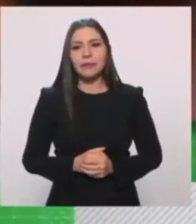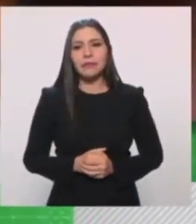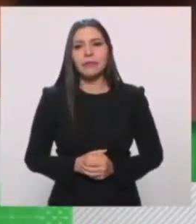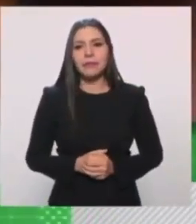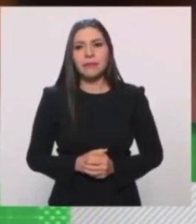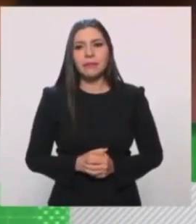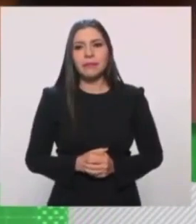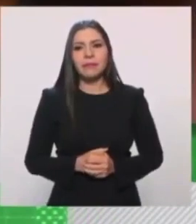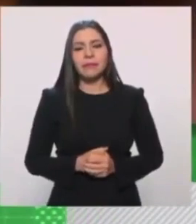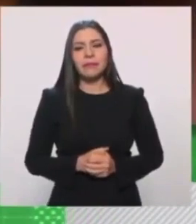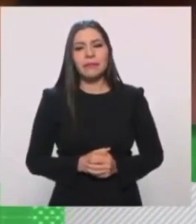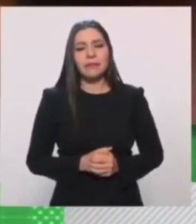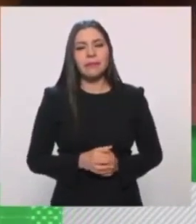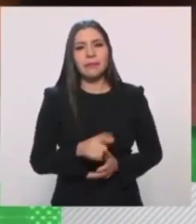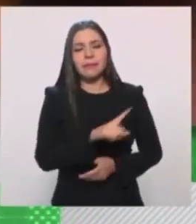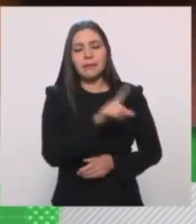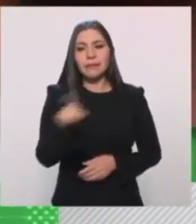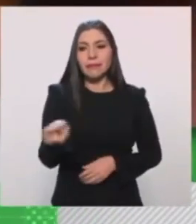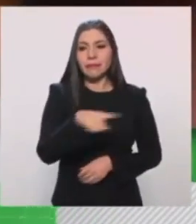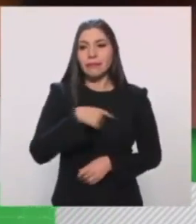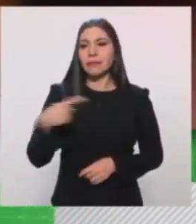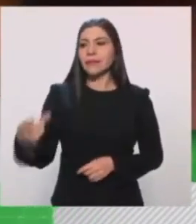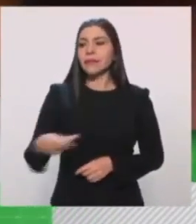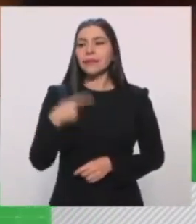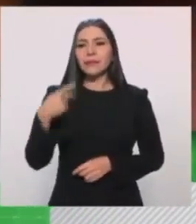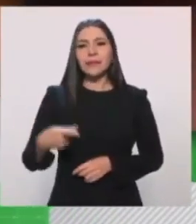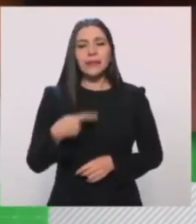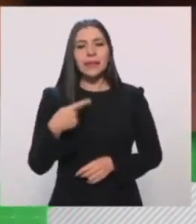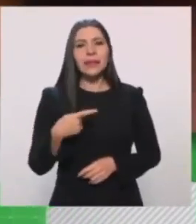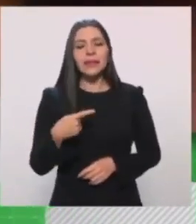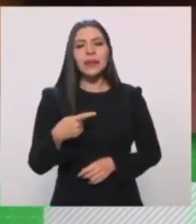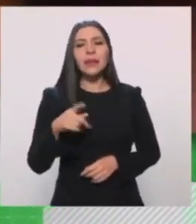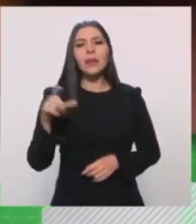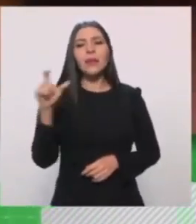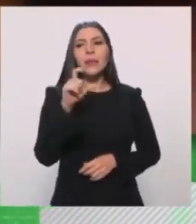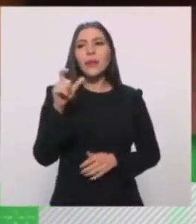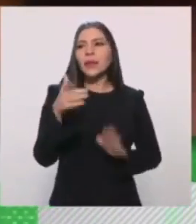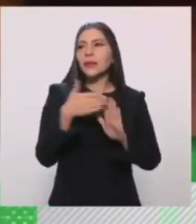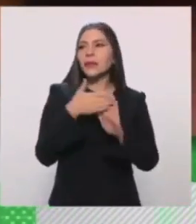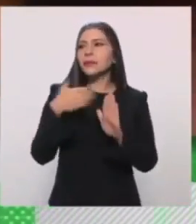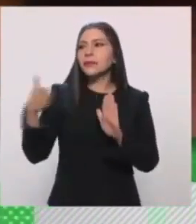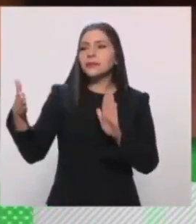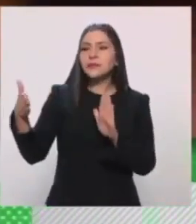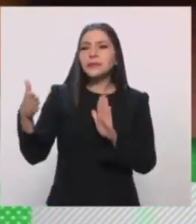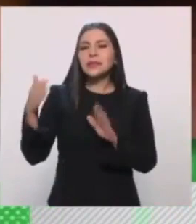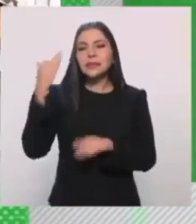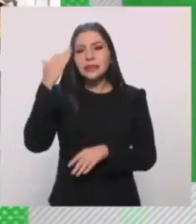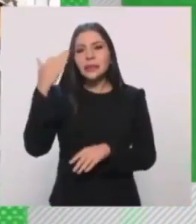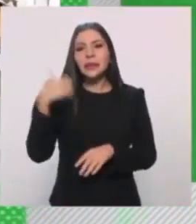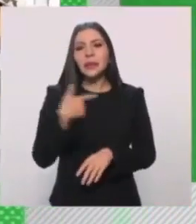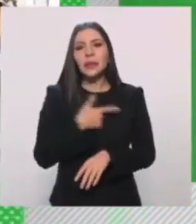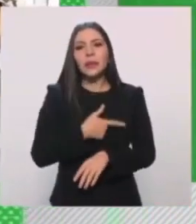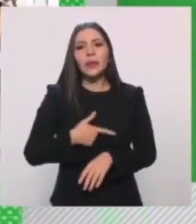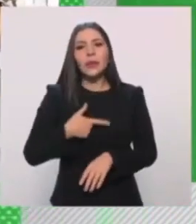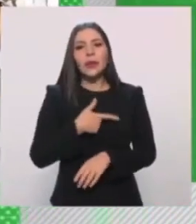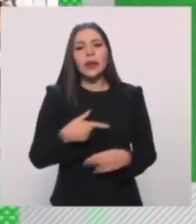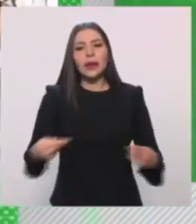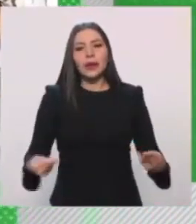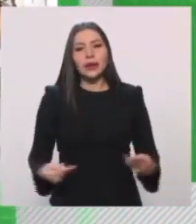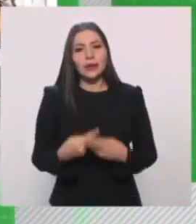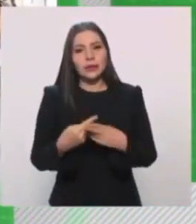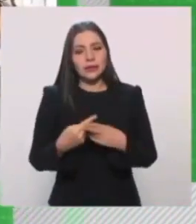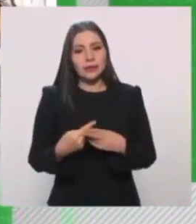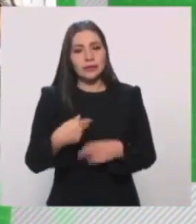decían, a mí me han preguntado que en qué época de la historia de la humanidad me hubiera gustado nacer, y yo